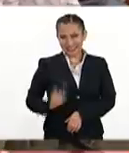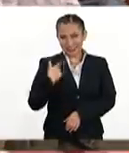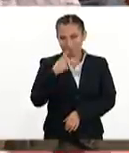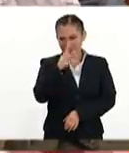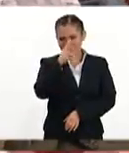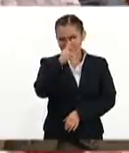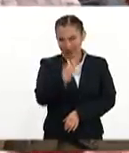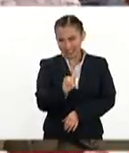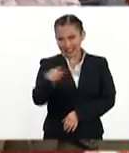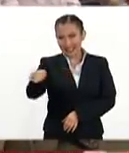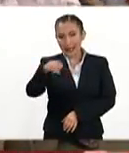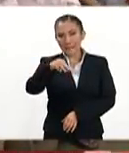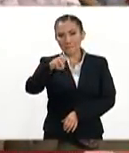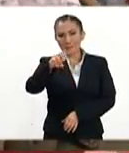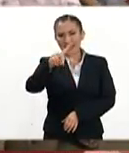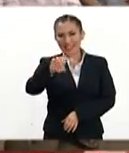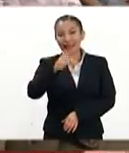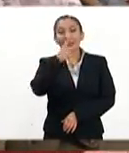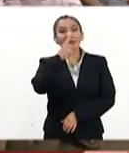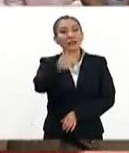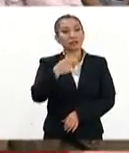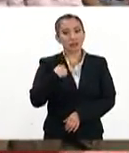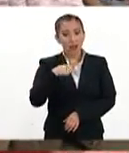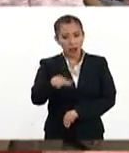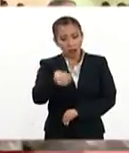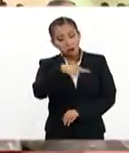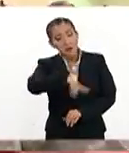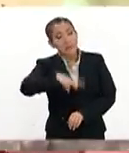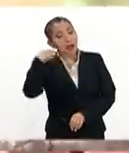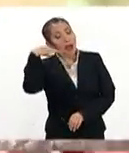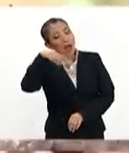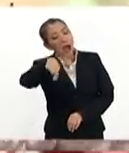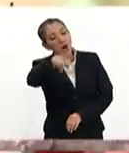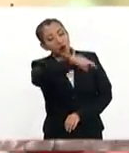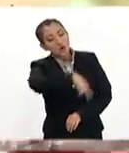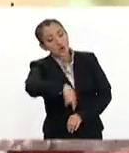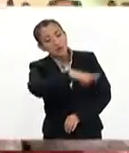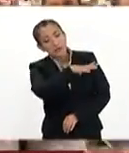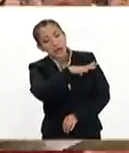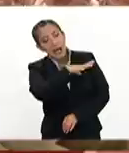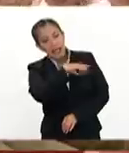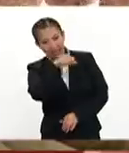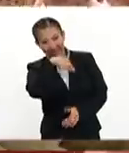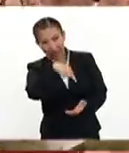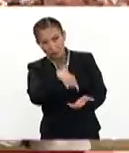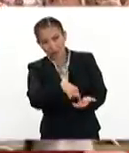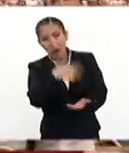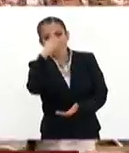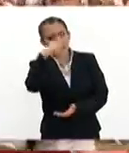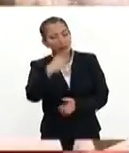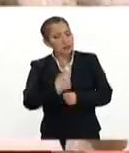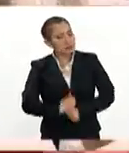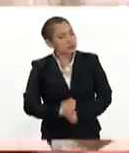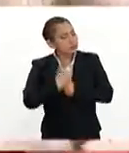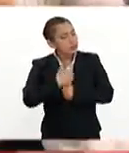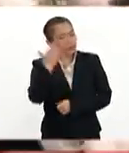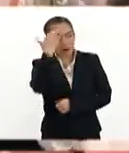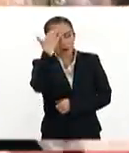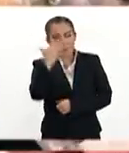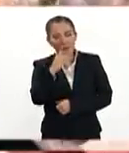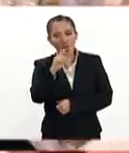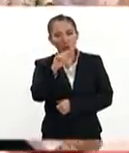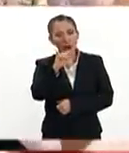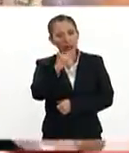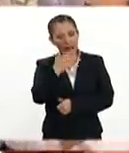Revolucionario Institucional, el PRI, José Antonio Meade, dijo que el puerto de Veracruz, dijo en el puerto de Veracruz que a México le duele profundamente que